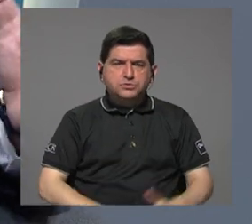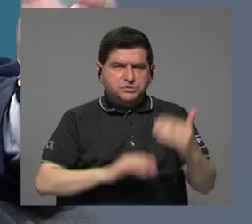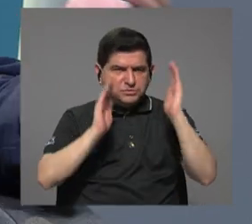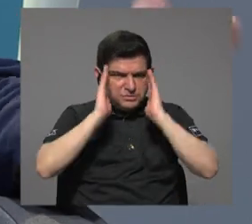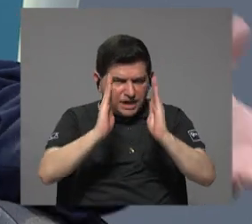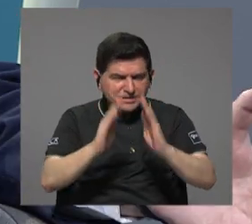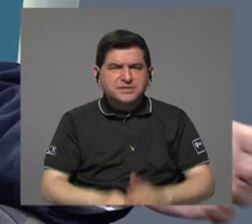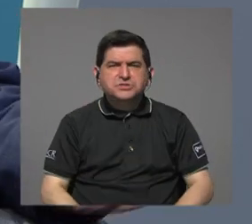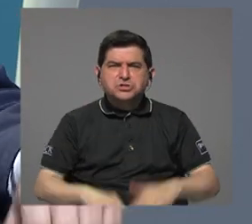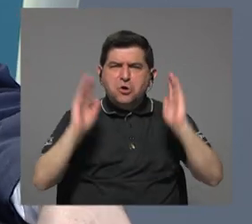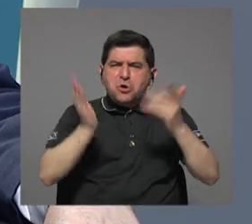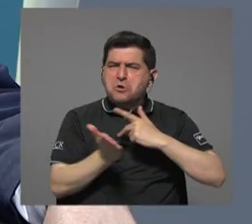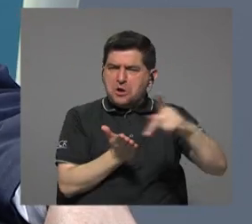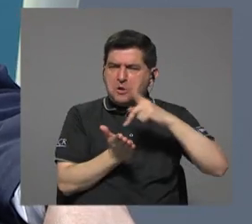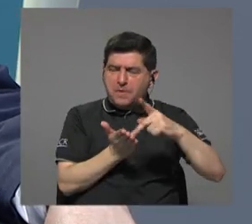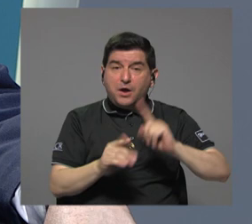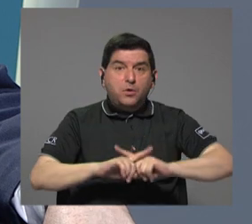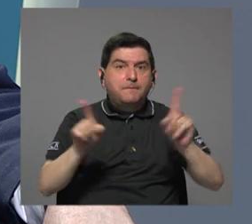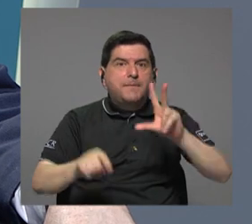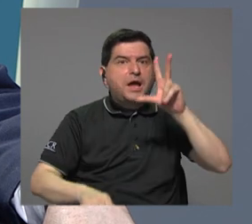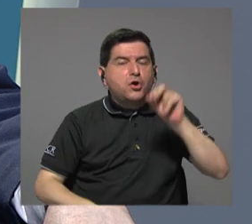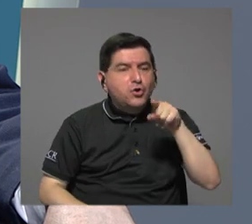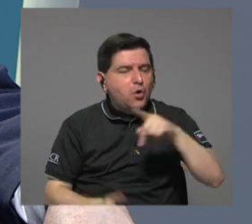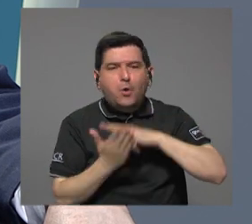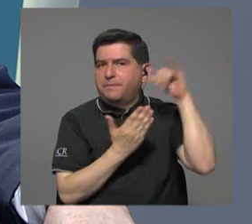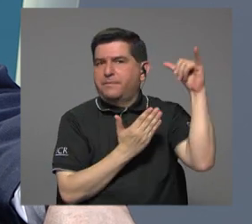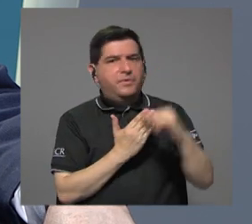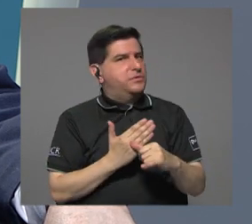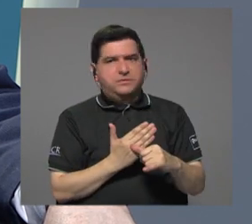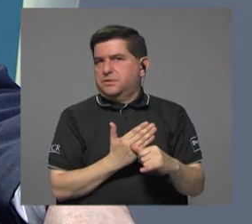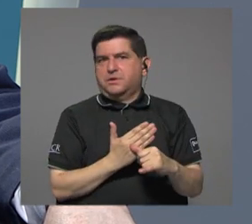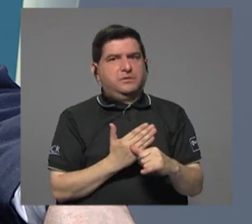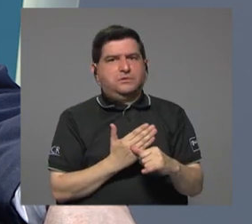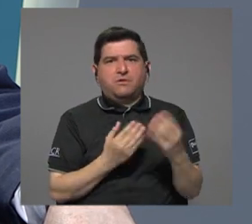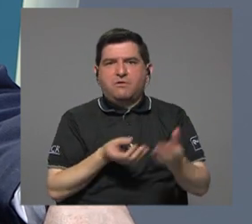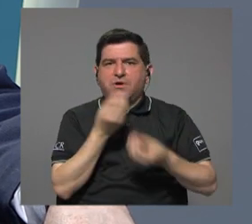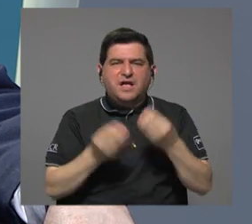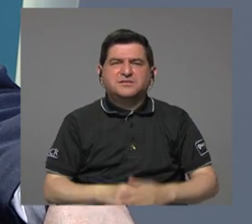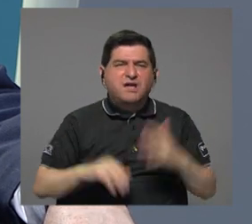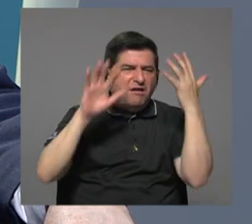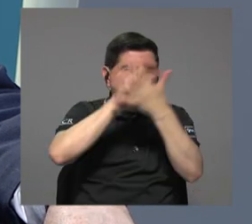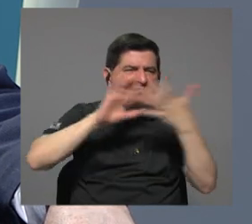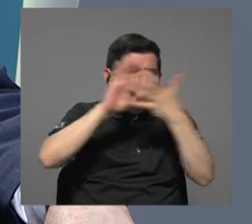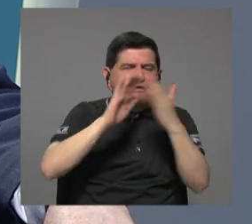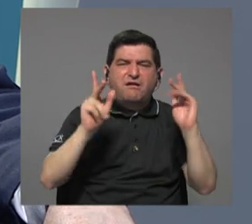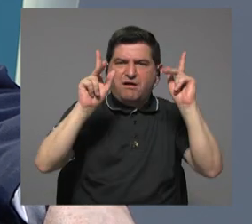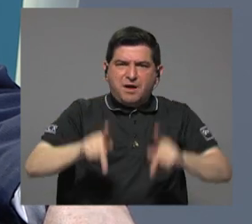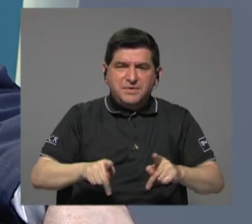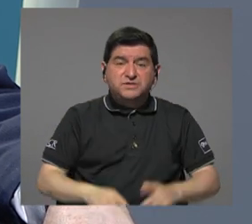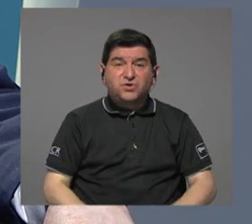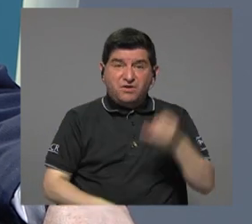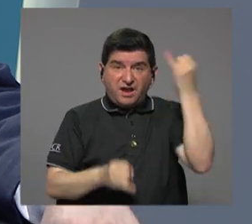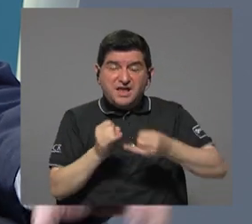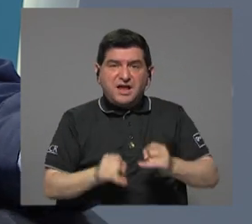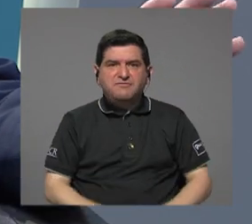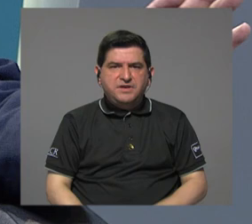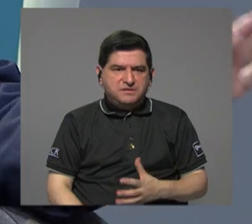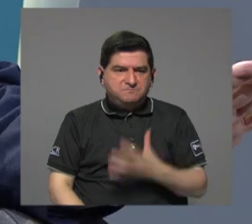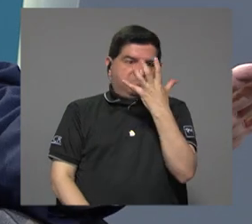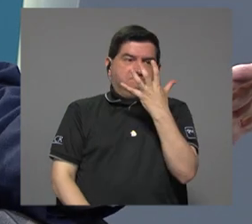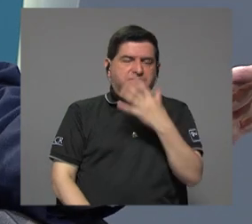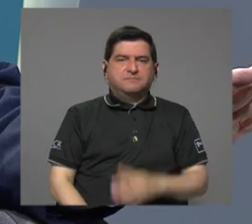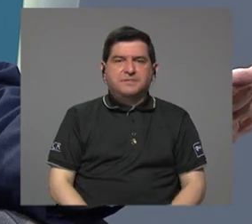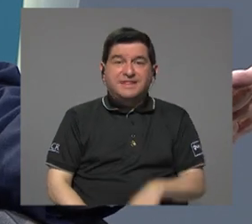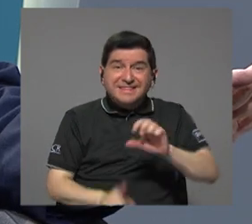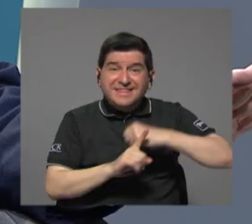a los grandes salarios pero no este proyecto creo que he hecho es confundir al pueblo y al final lo va a alterar de